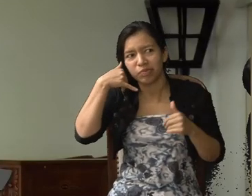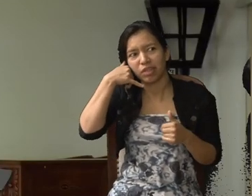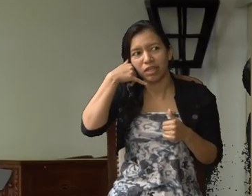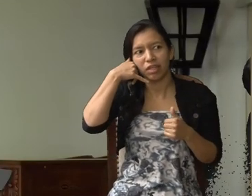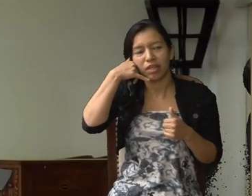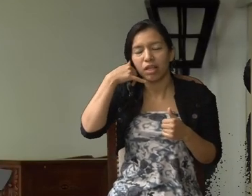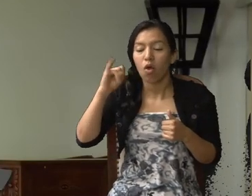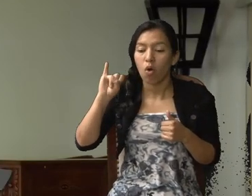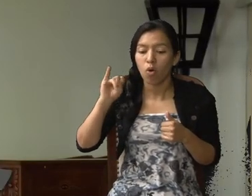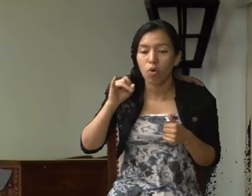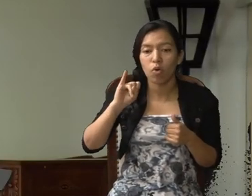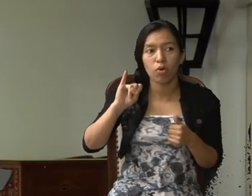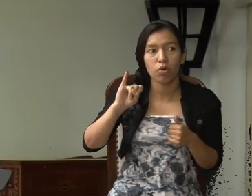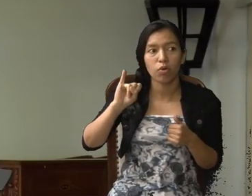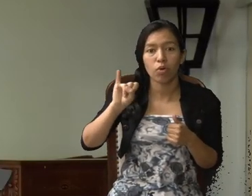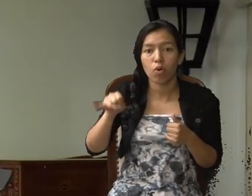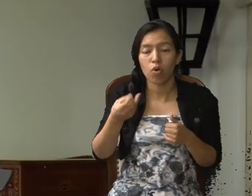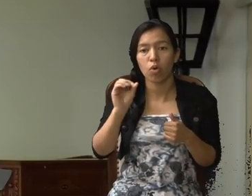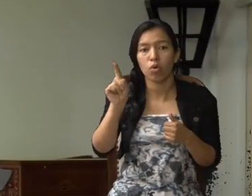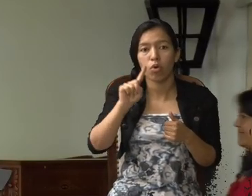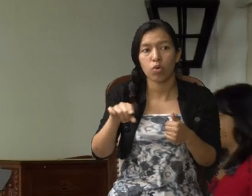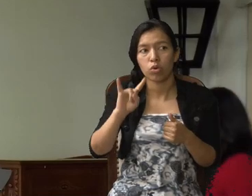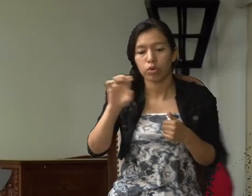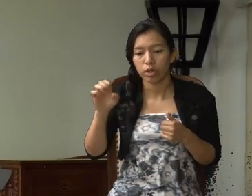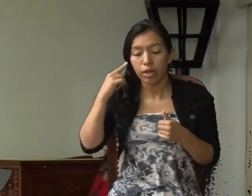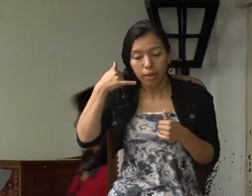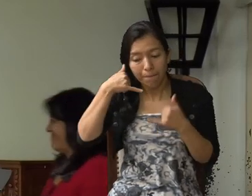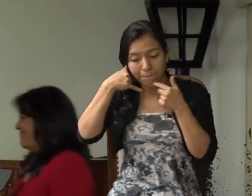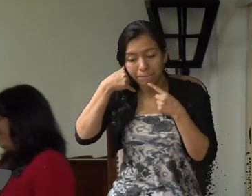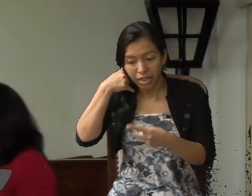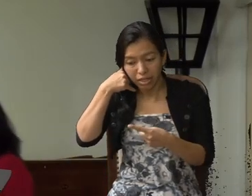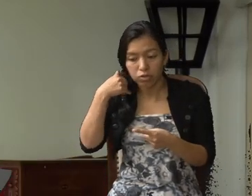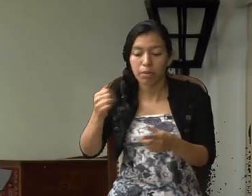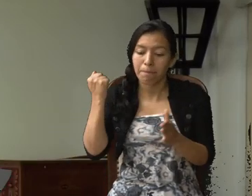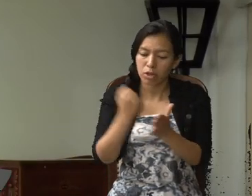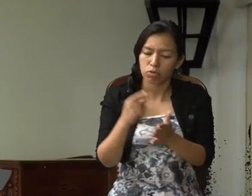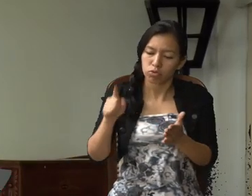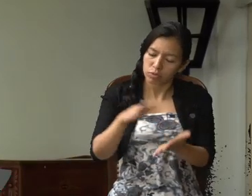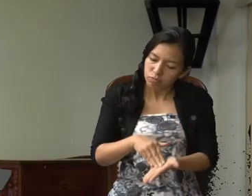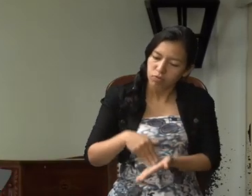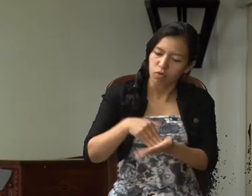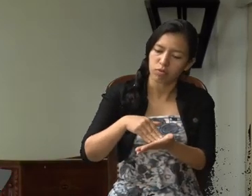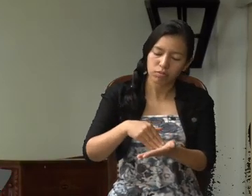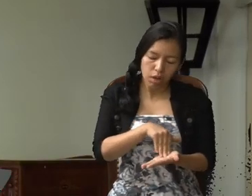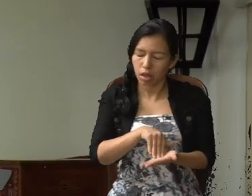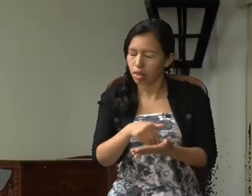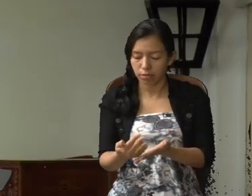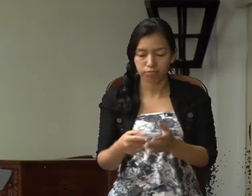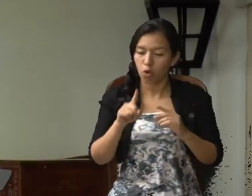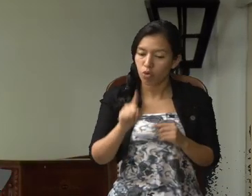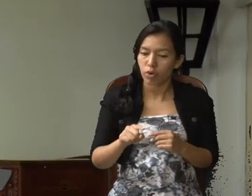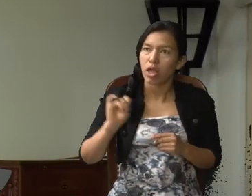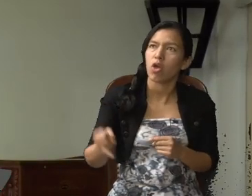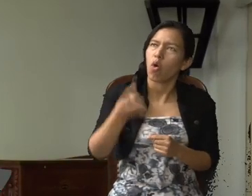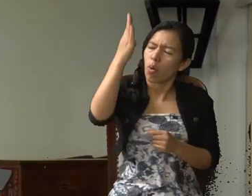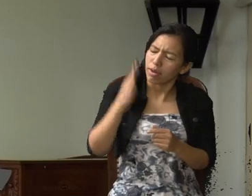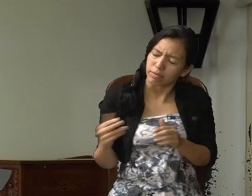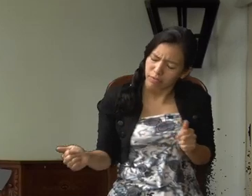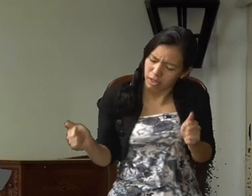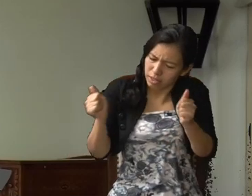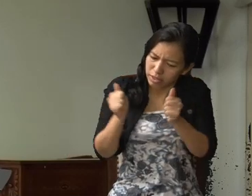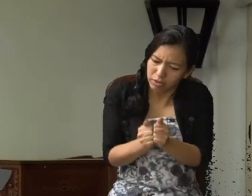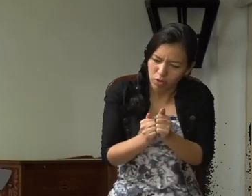Josué 1:9, mira que te mando que te esfuerces y seas valiente. No temas ni desmayes porque Jehová tu Dios estará contigo,